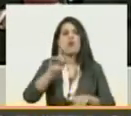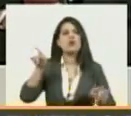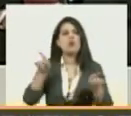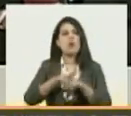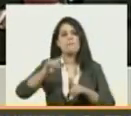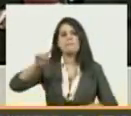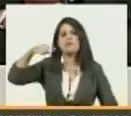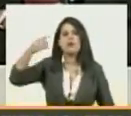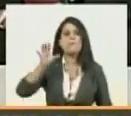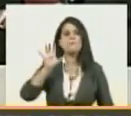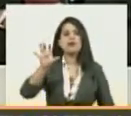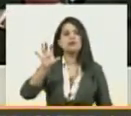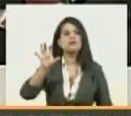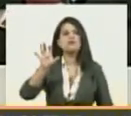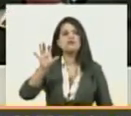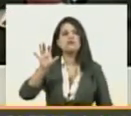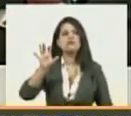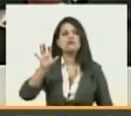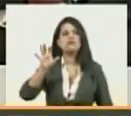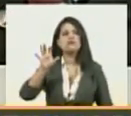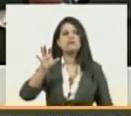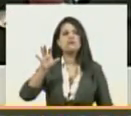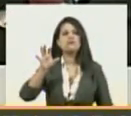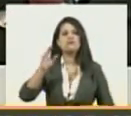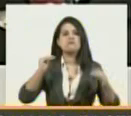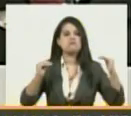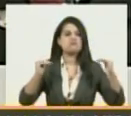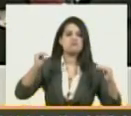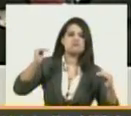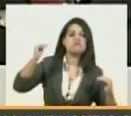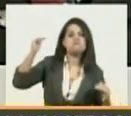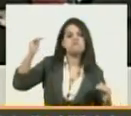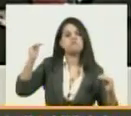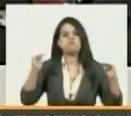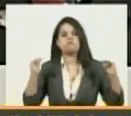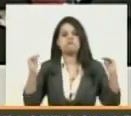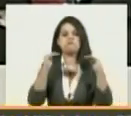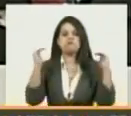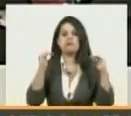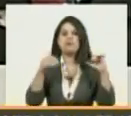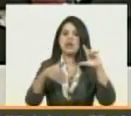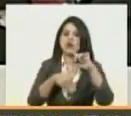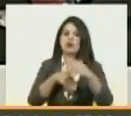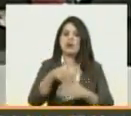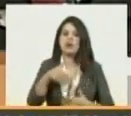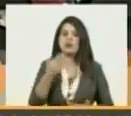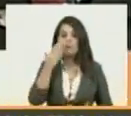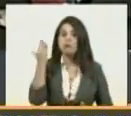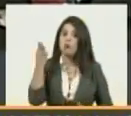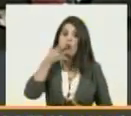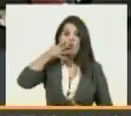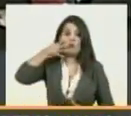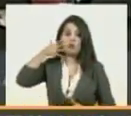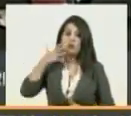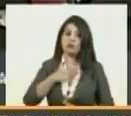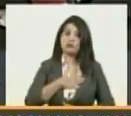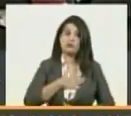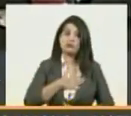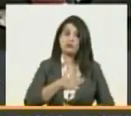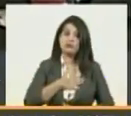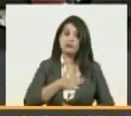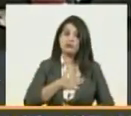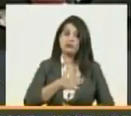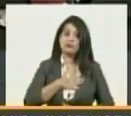como uno de los países menos desiguales de nuestra región. Eso es un orgullo.